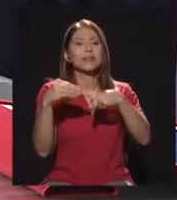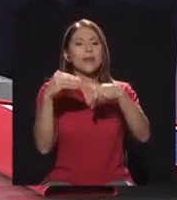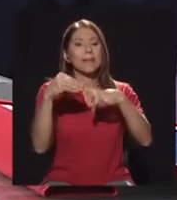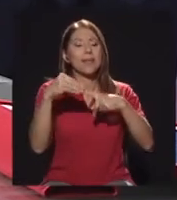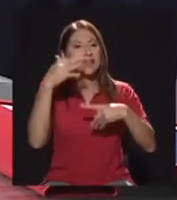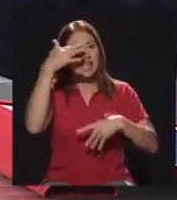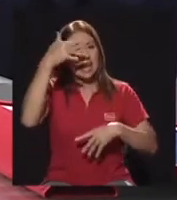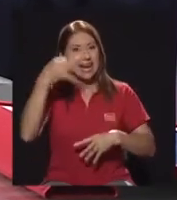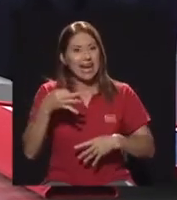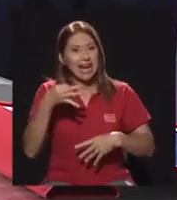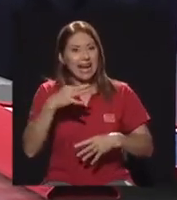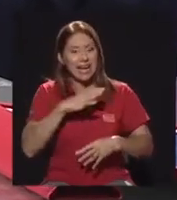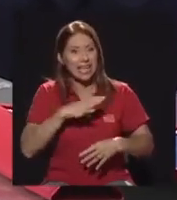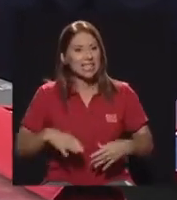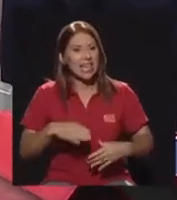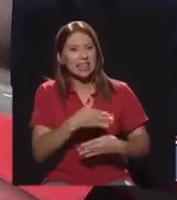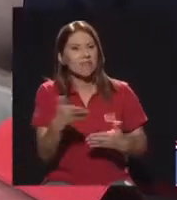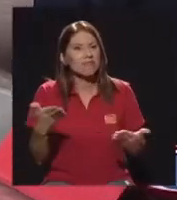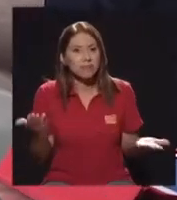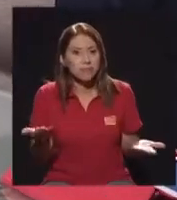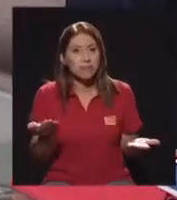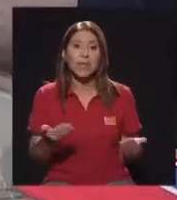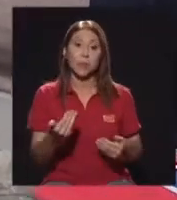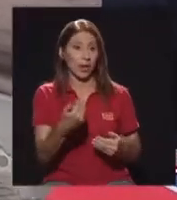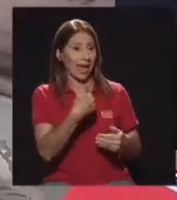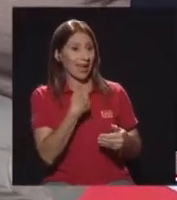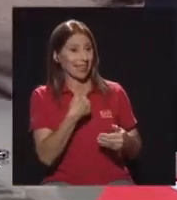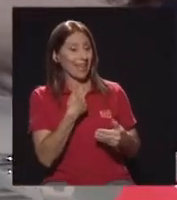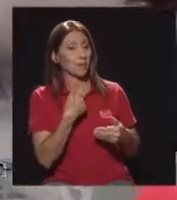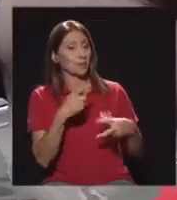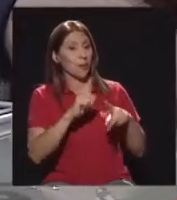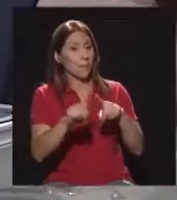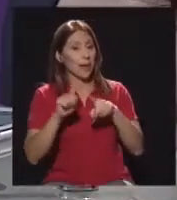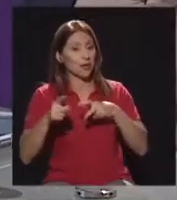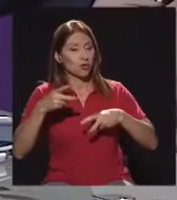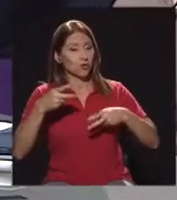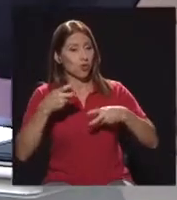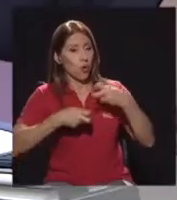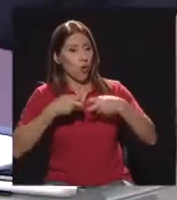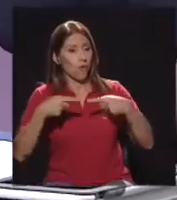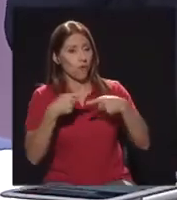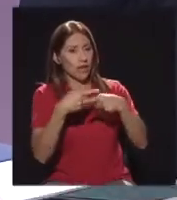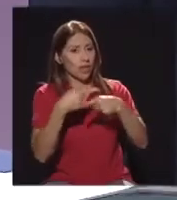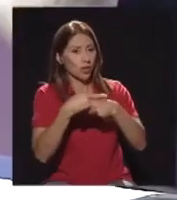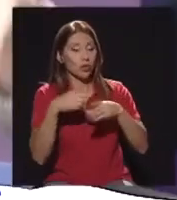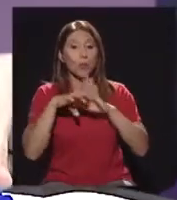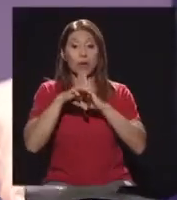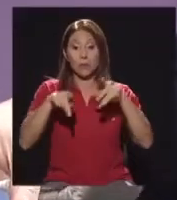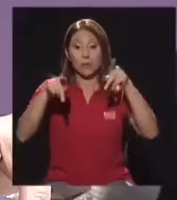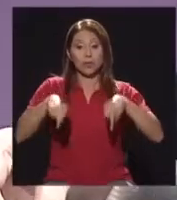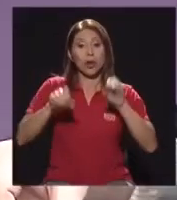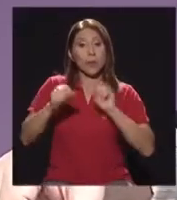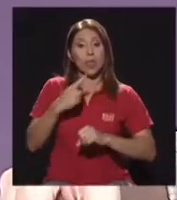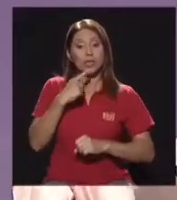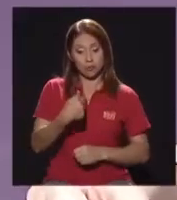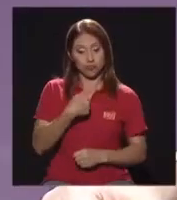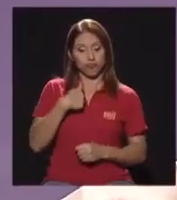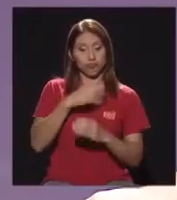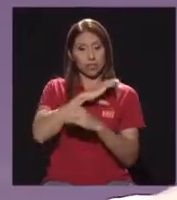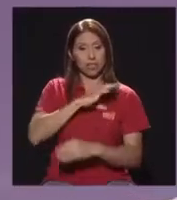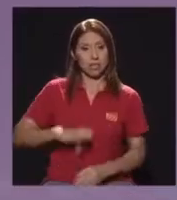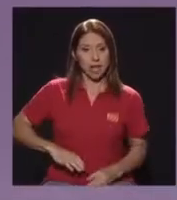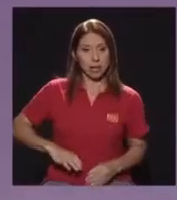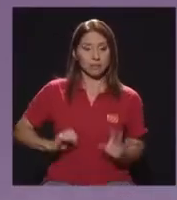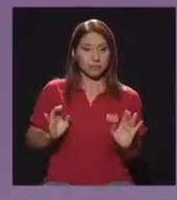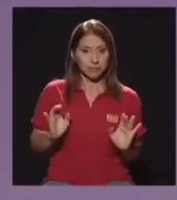bueno aquí tenemos como varios conflictos miro yo porque una persona puede decirse cristiano y podríamos